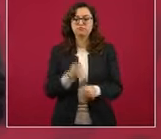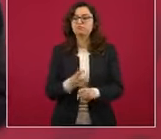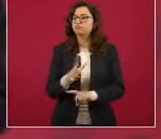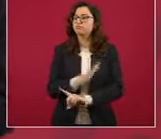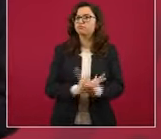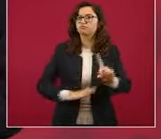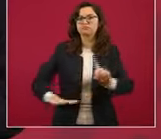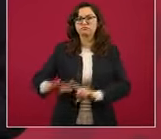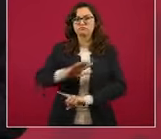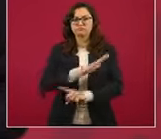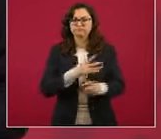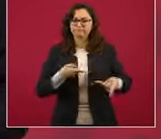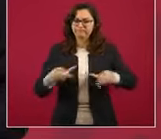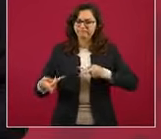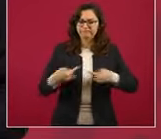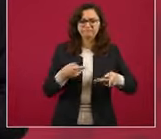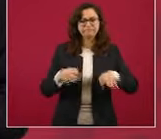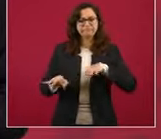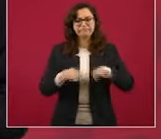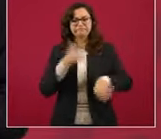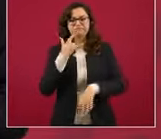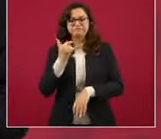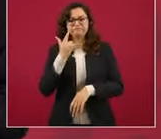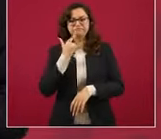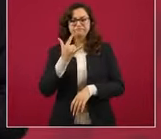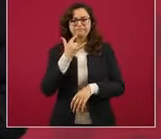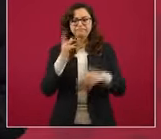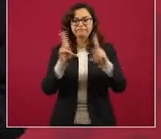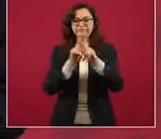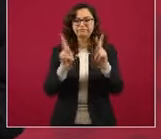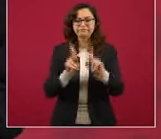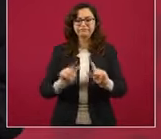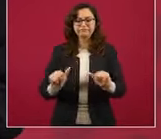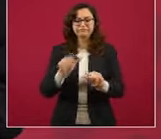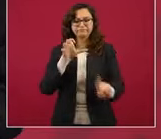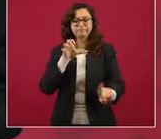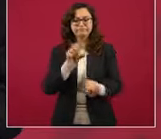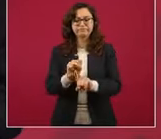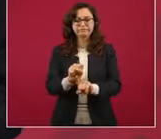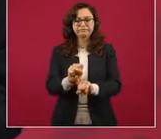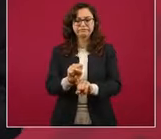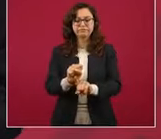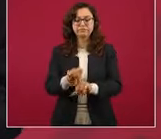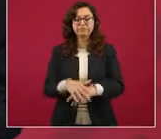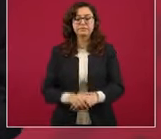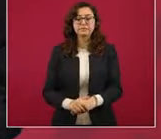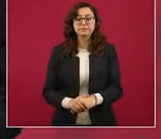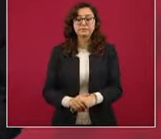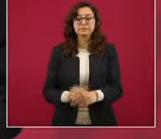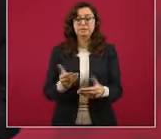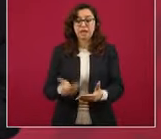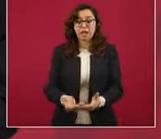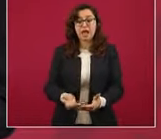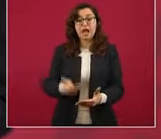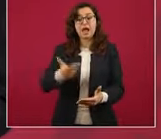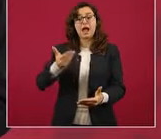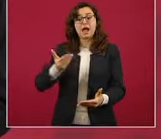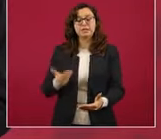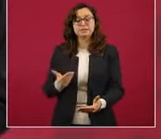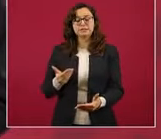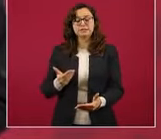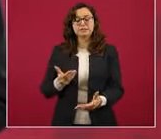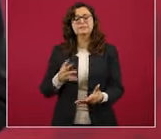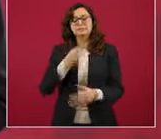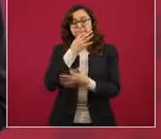y la tranquilidad en el país. Antes, quiero lamentar mucho el